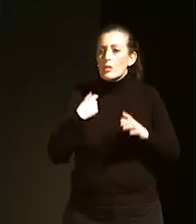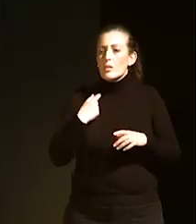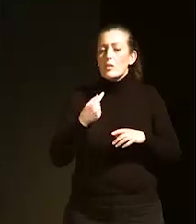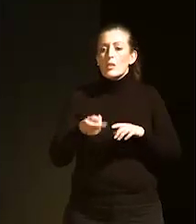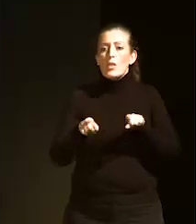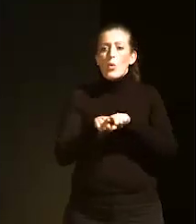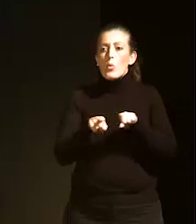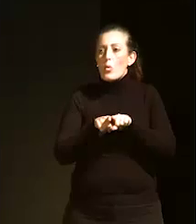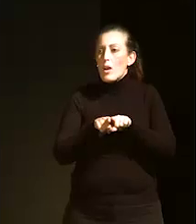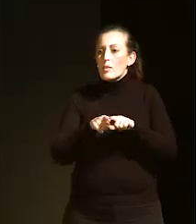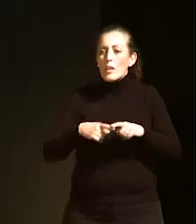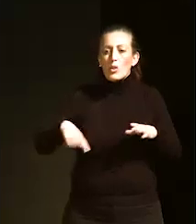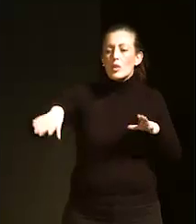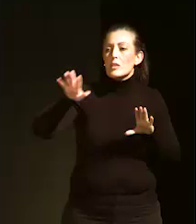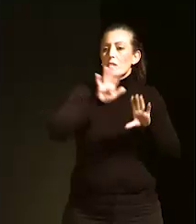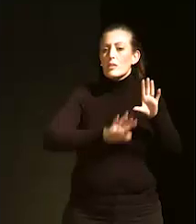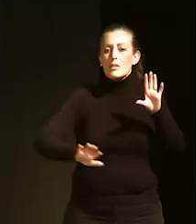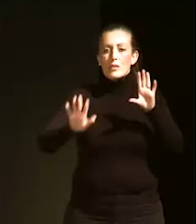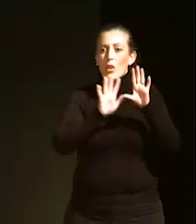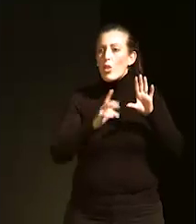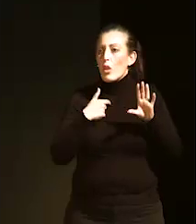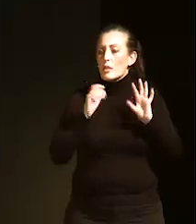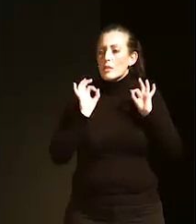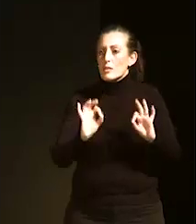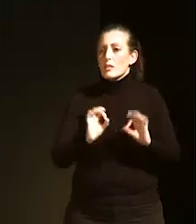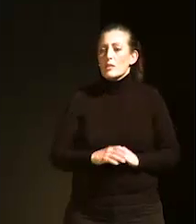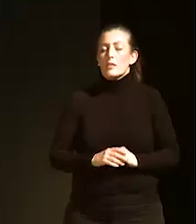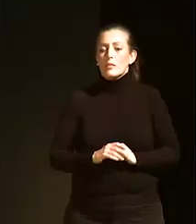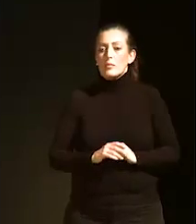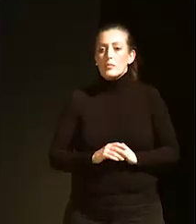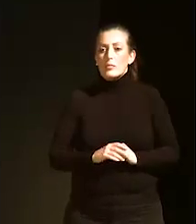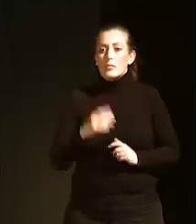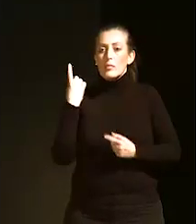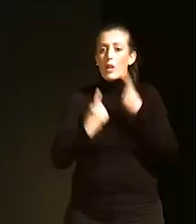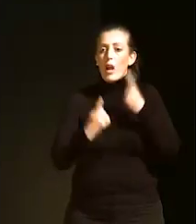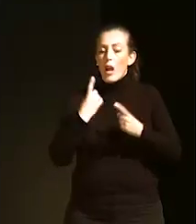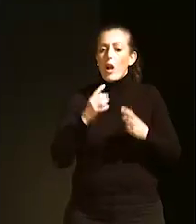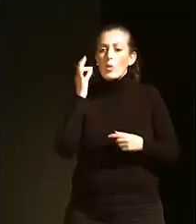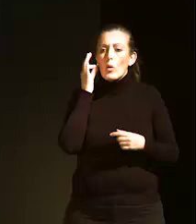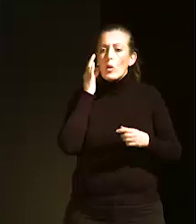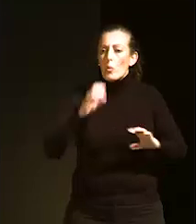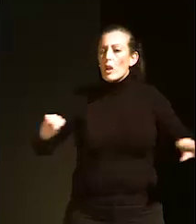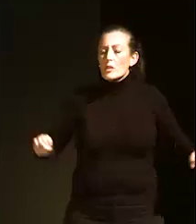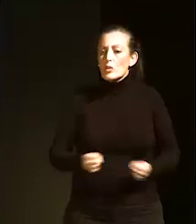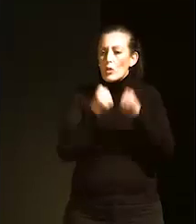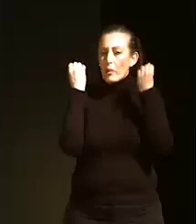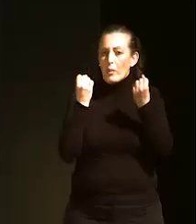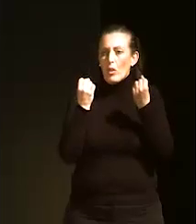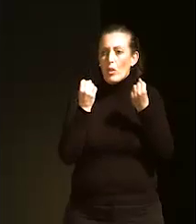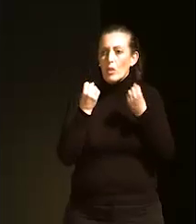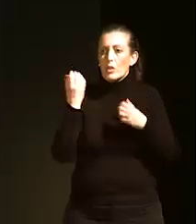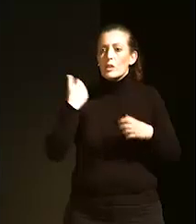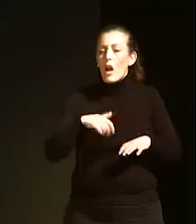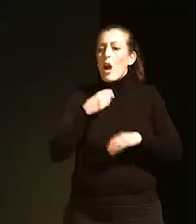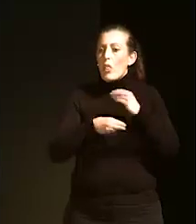fecundadas por todo el territorio algunas mujeres sobrevivientes de genocidio están haciendo